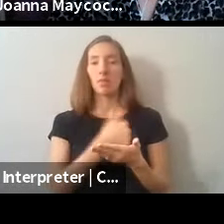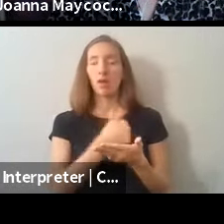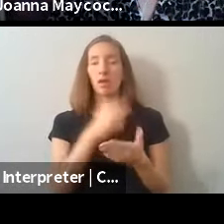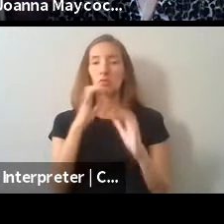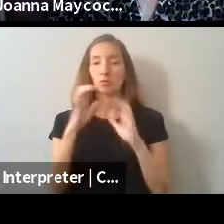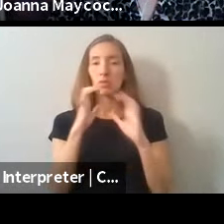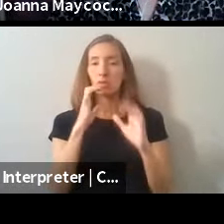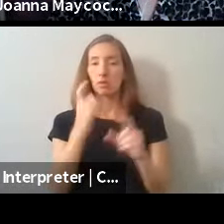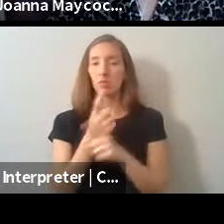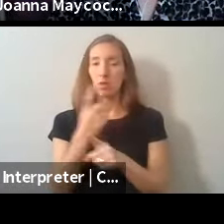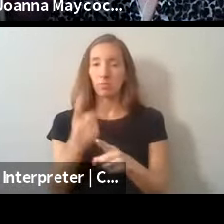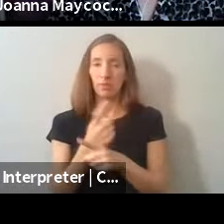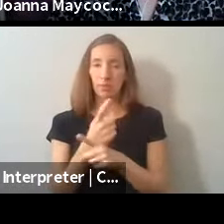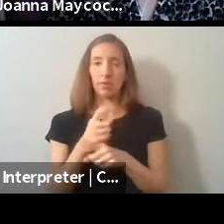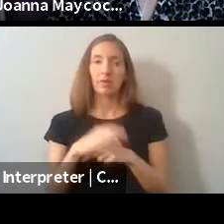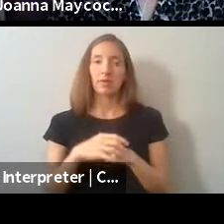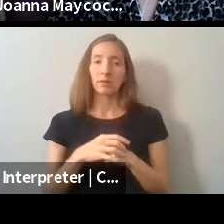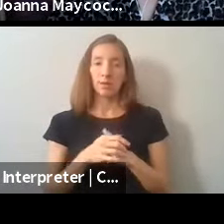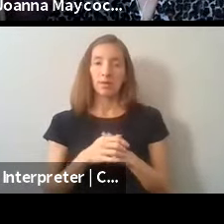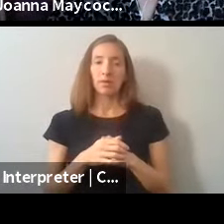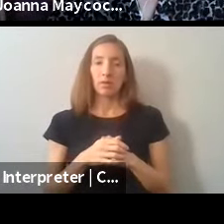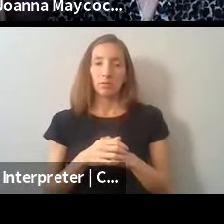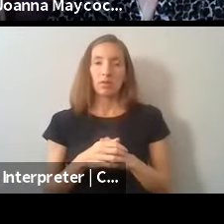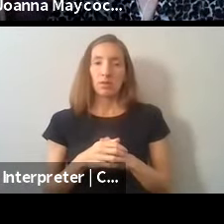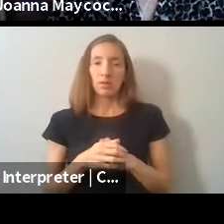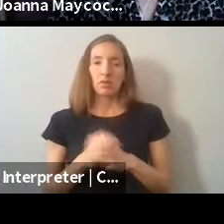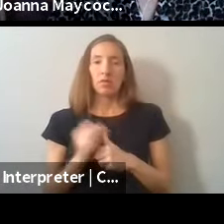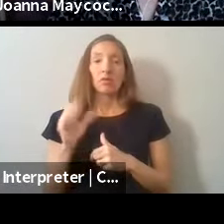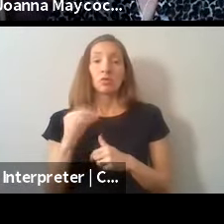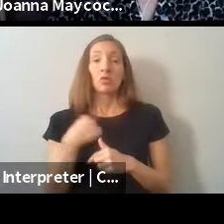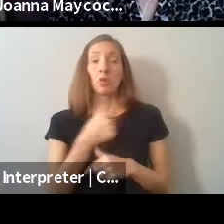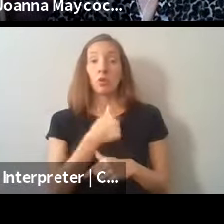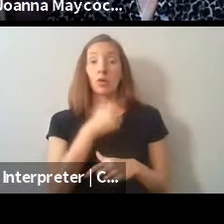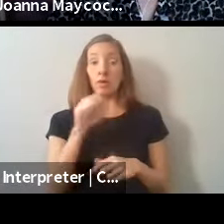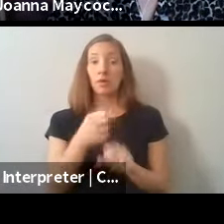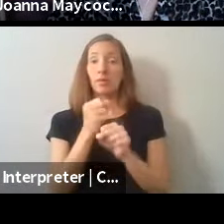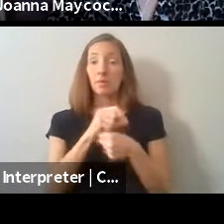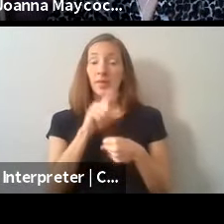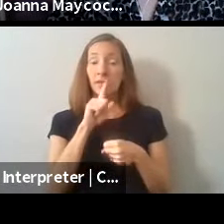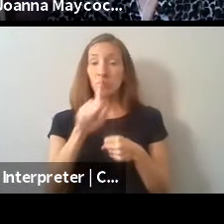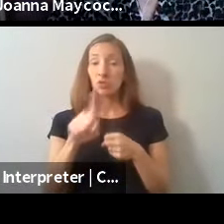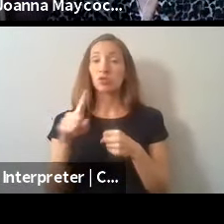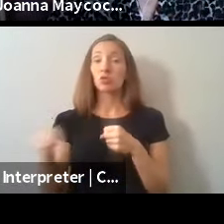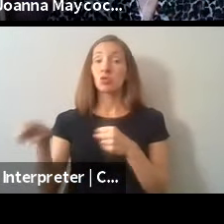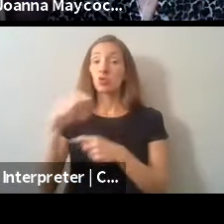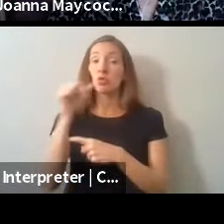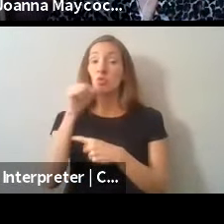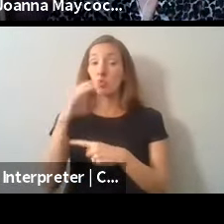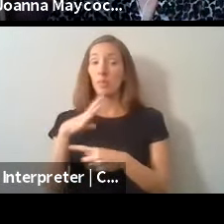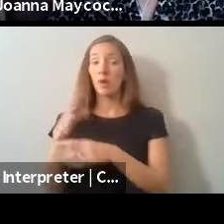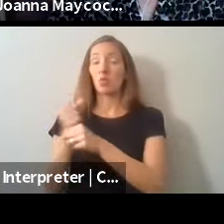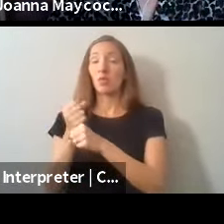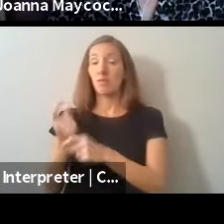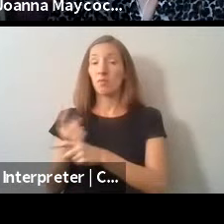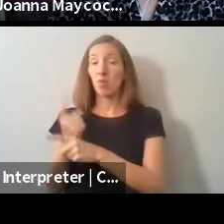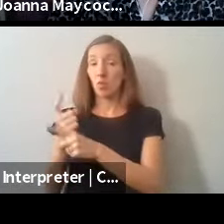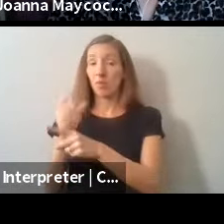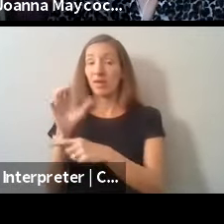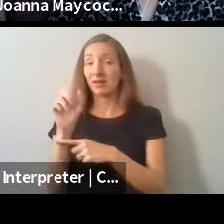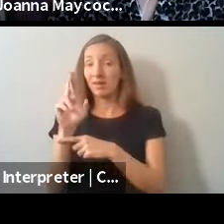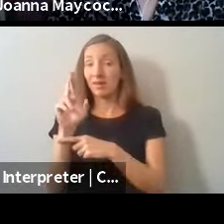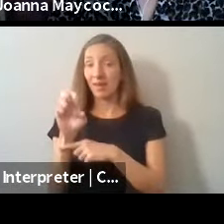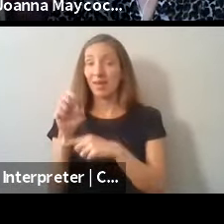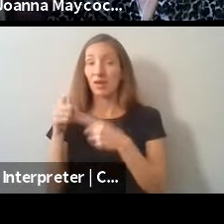mujeres durante COVID, como una campaña nacional de promoción de auxilio con el 911